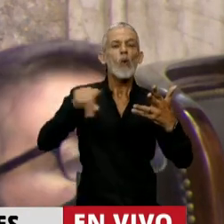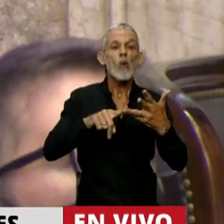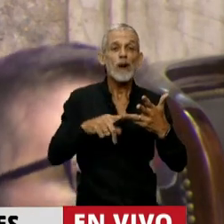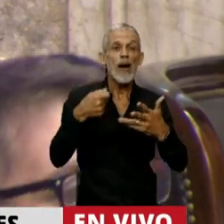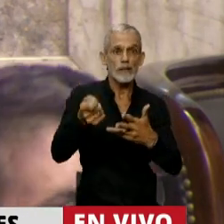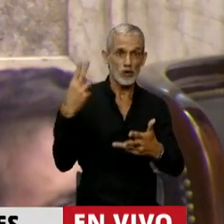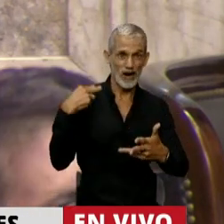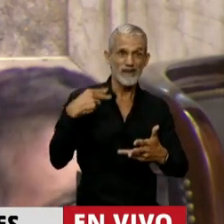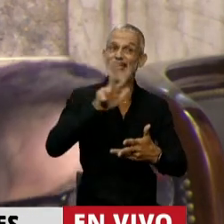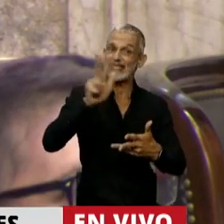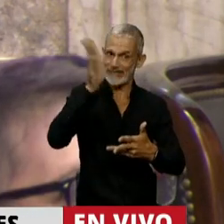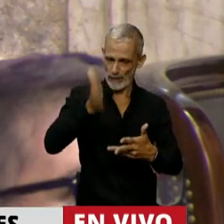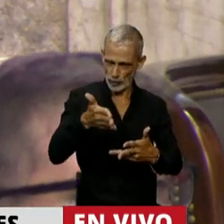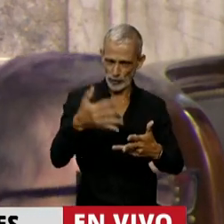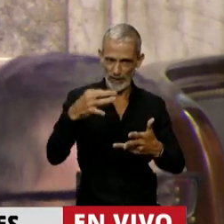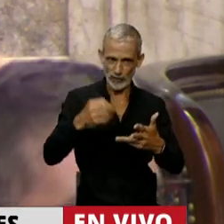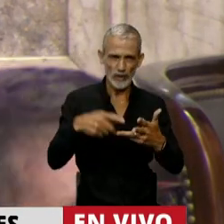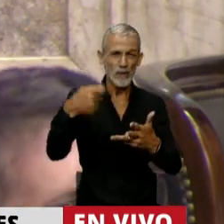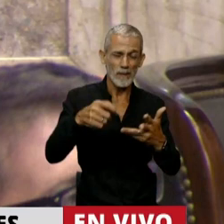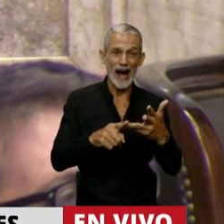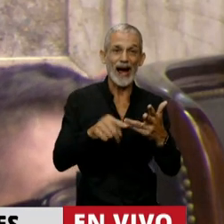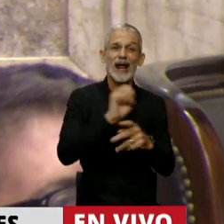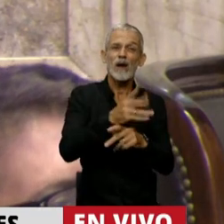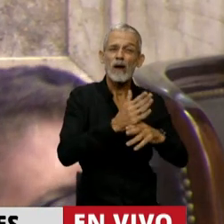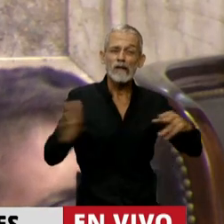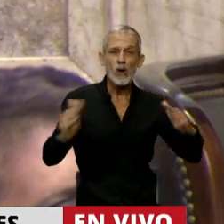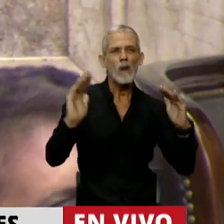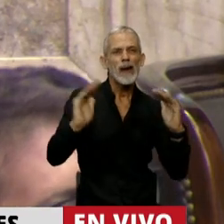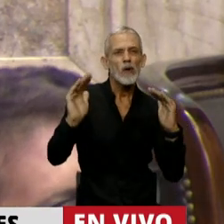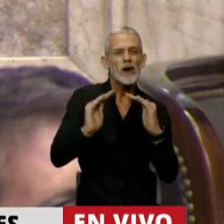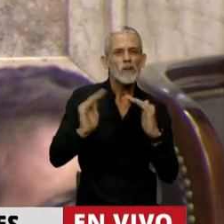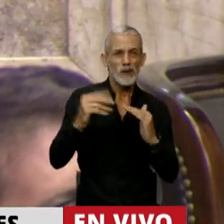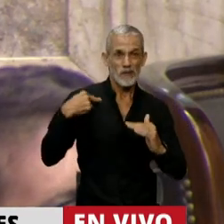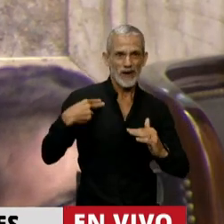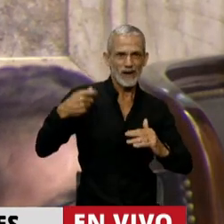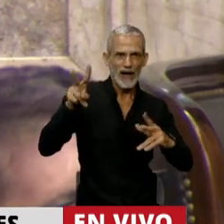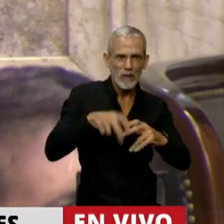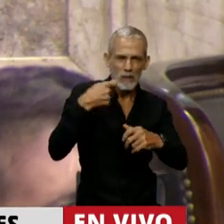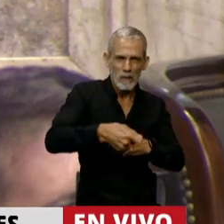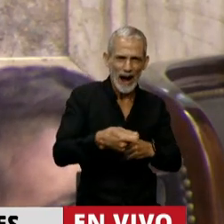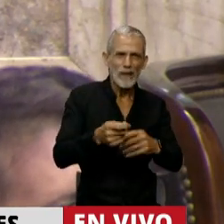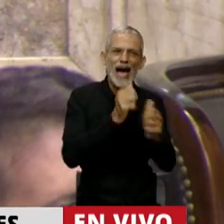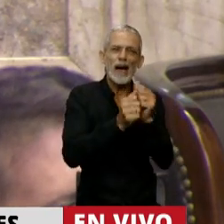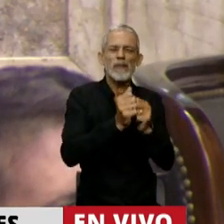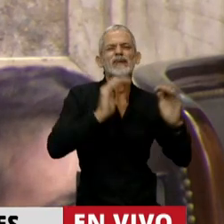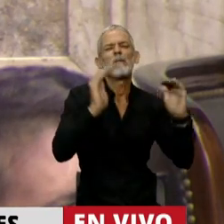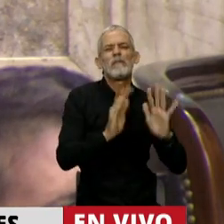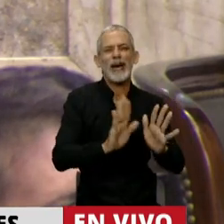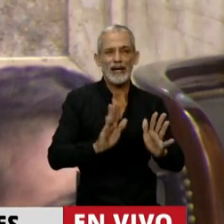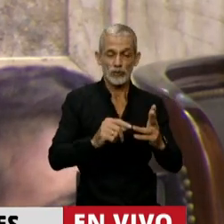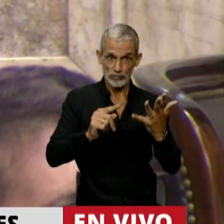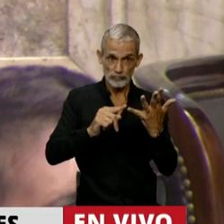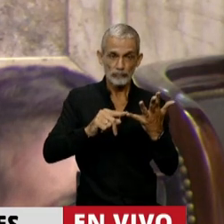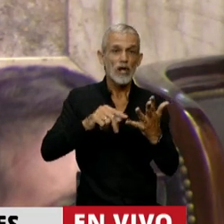aportes patronales del 33%, en plena pandemia se le bajaron las contribuciones patronales a las grandes empresas, que se imponga